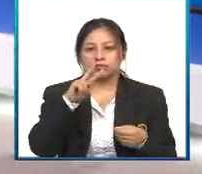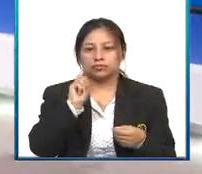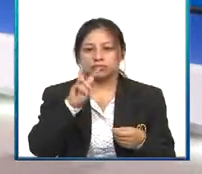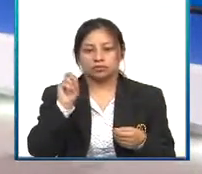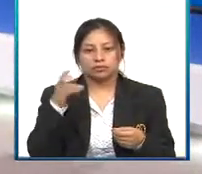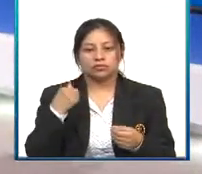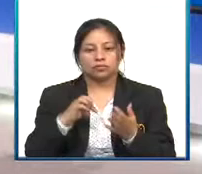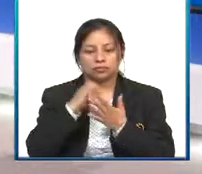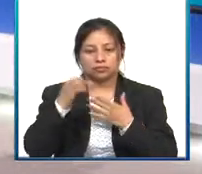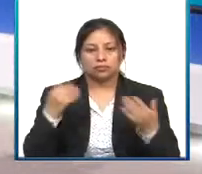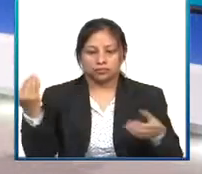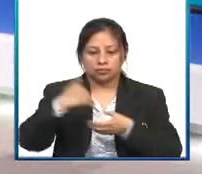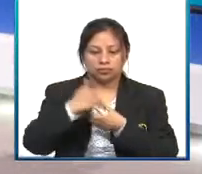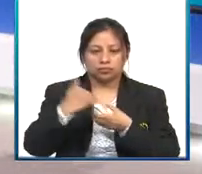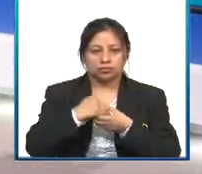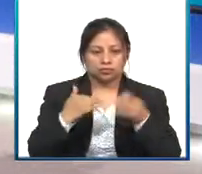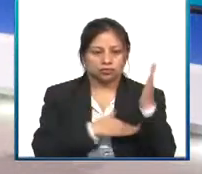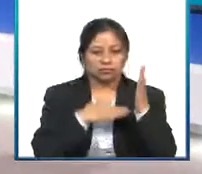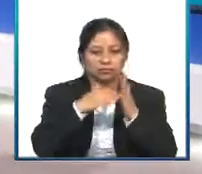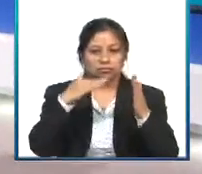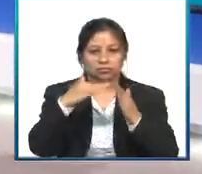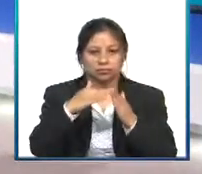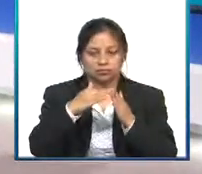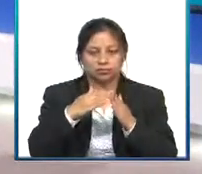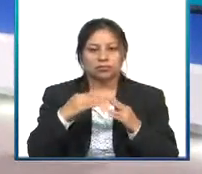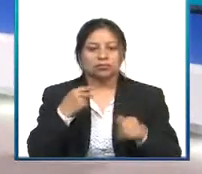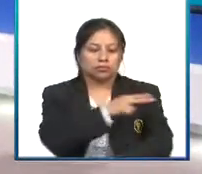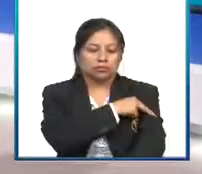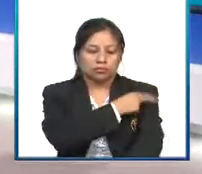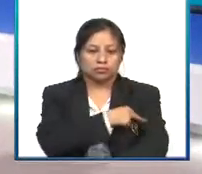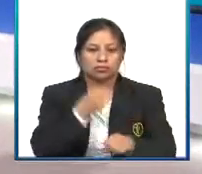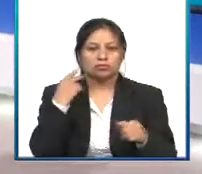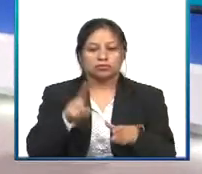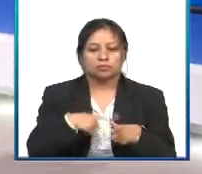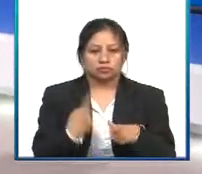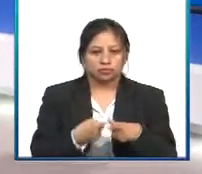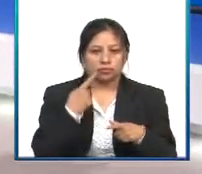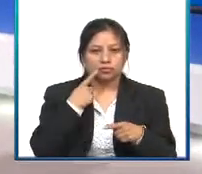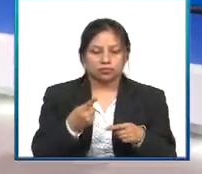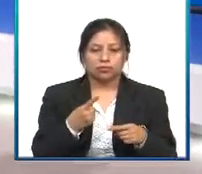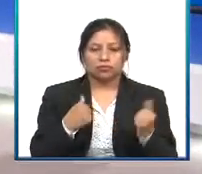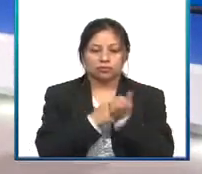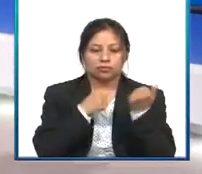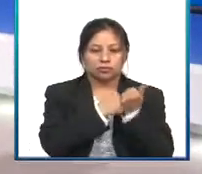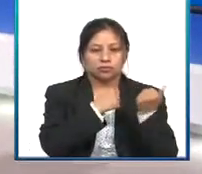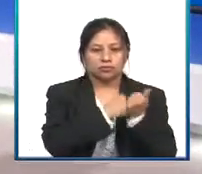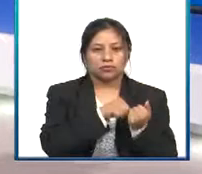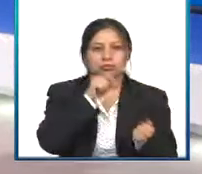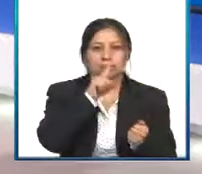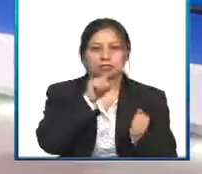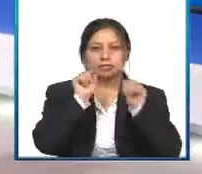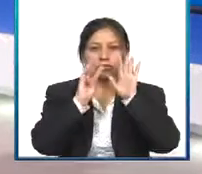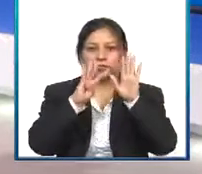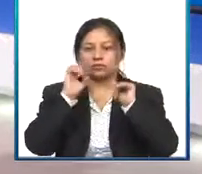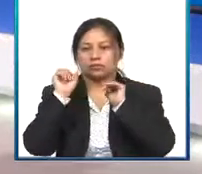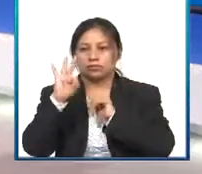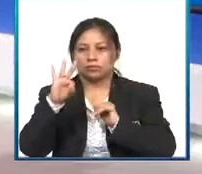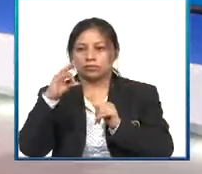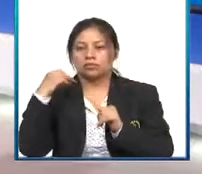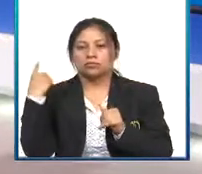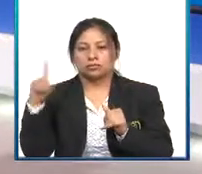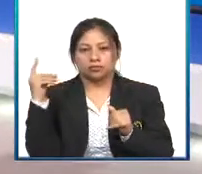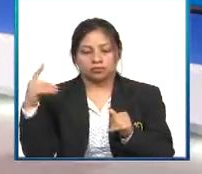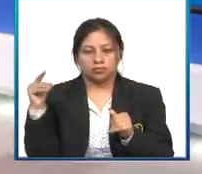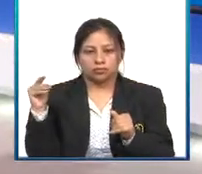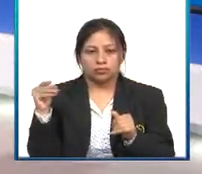18-2020, Programa de Inversión en Infraestructura y Equipamiento Hospitalario, de los cuales se brindó un apoyo económico por